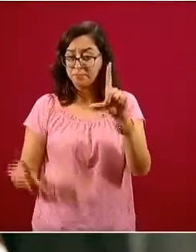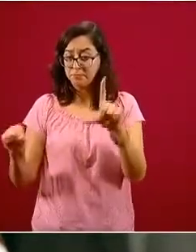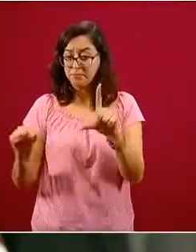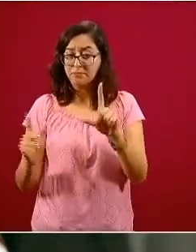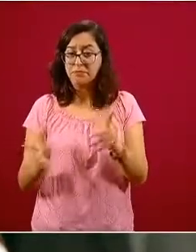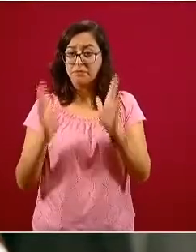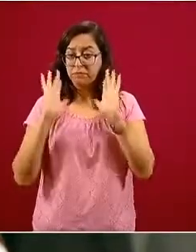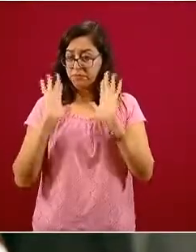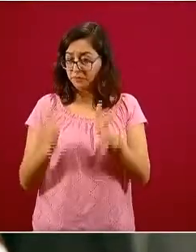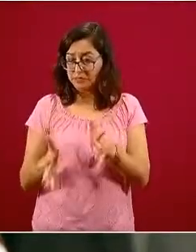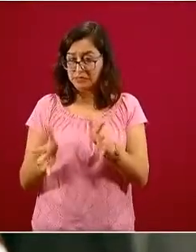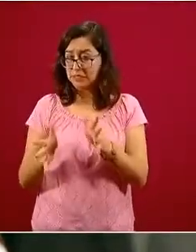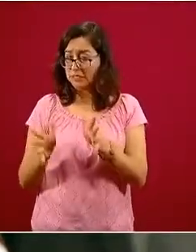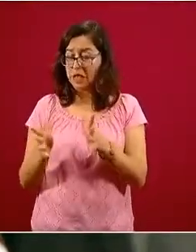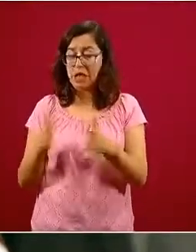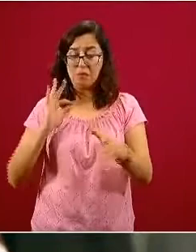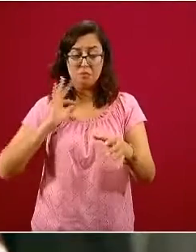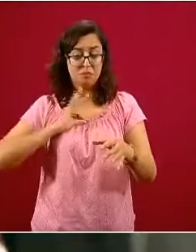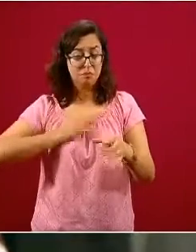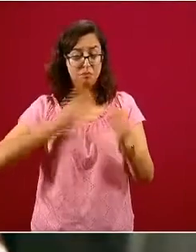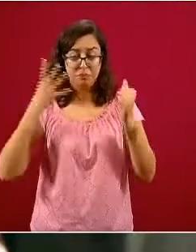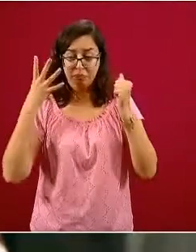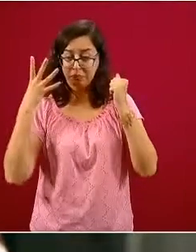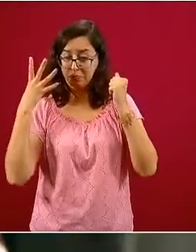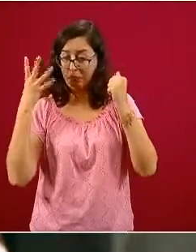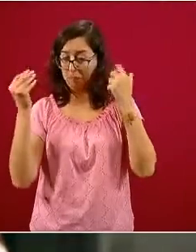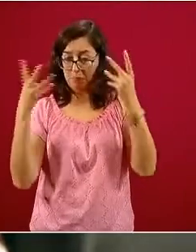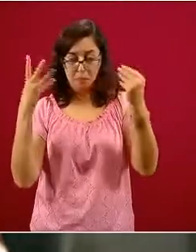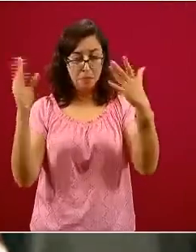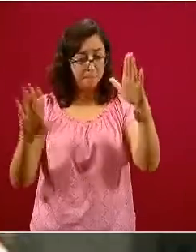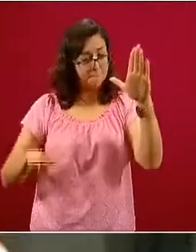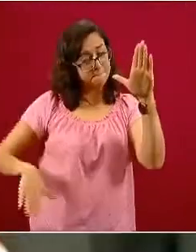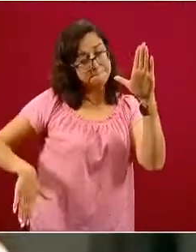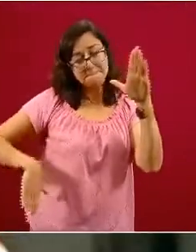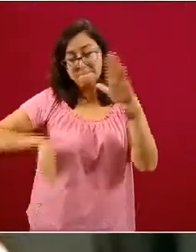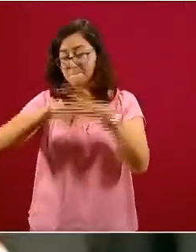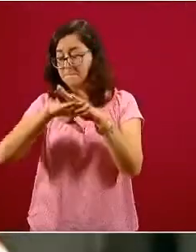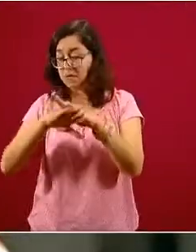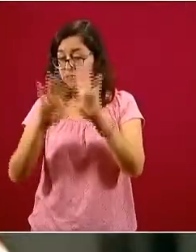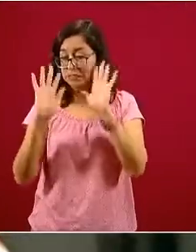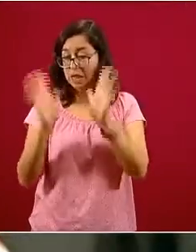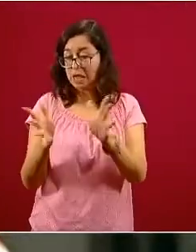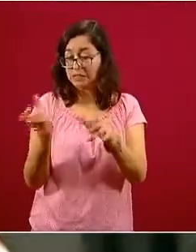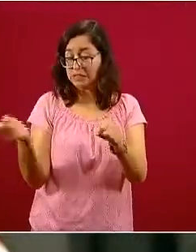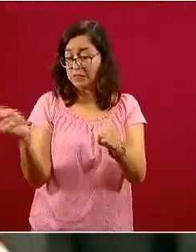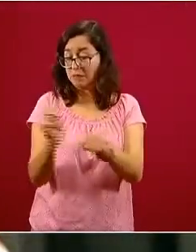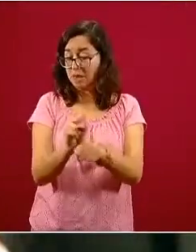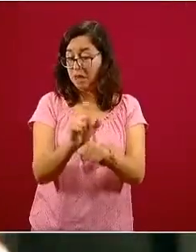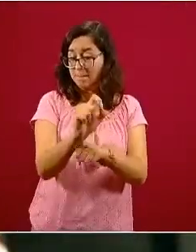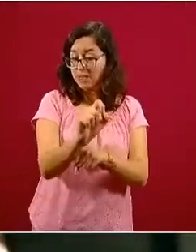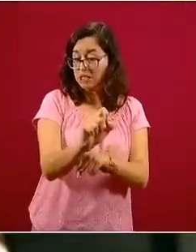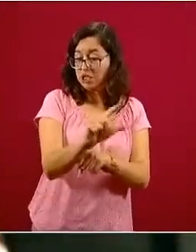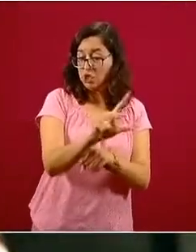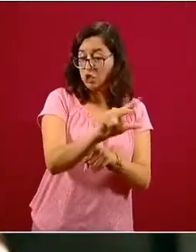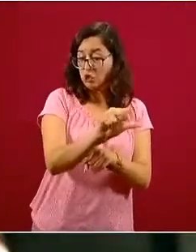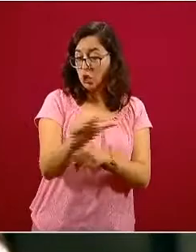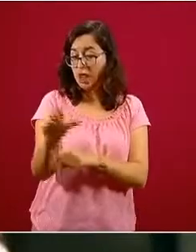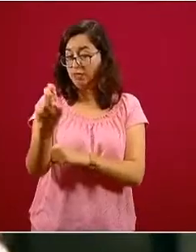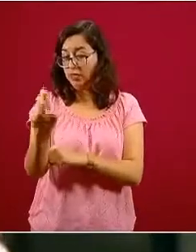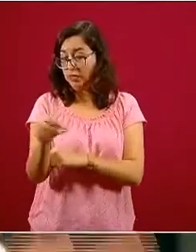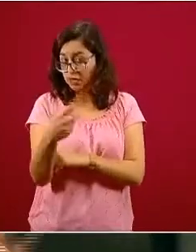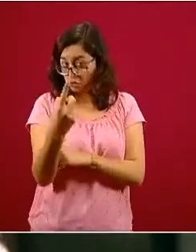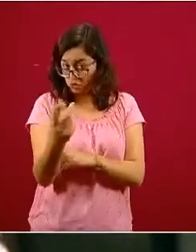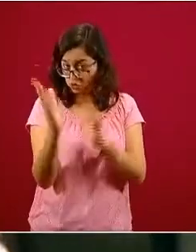punto ACME o punto máximo de la epidemia en la semana 28-31? Esa